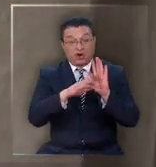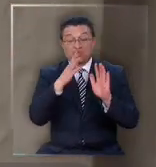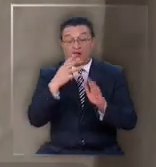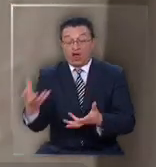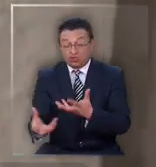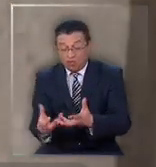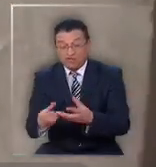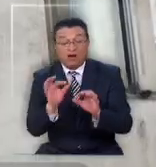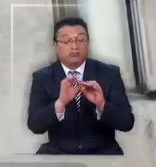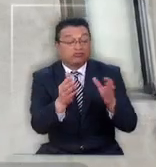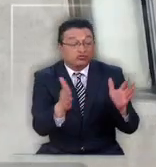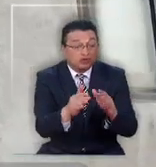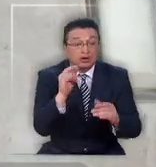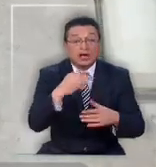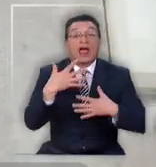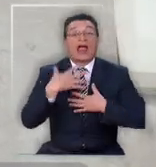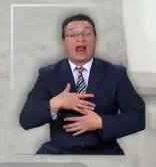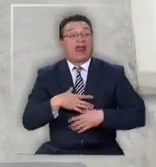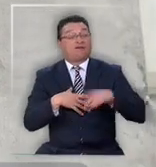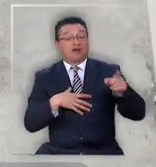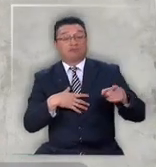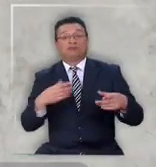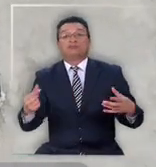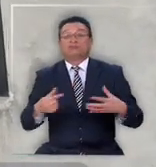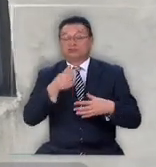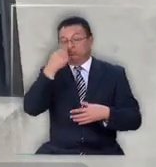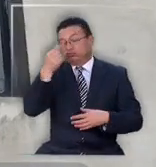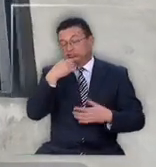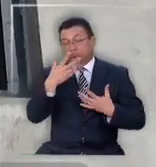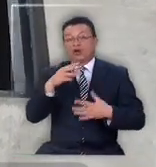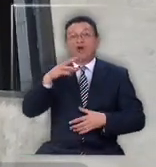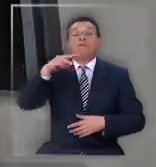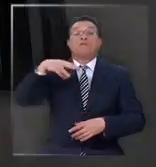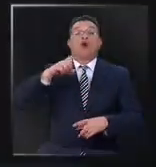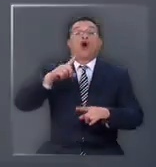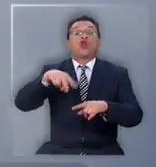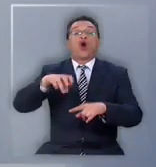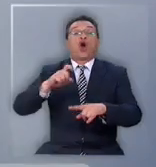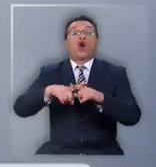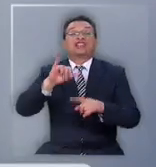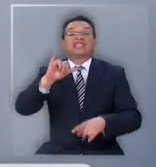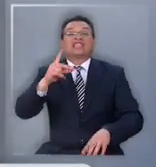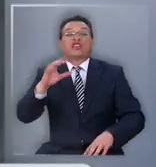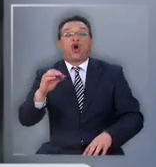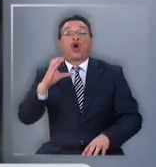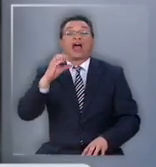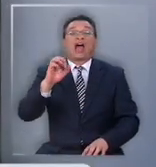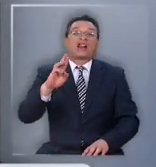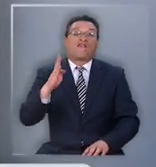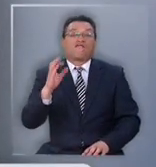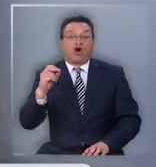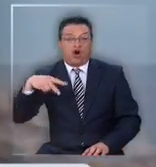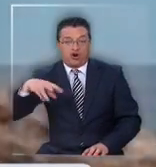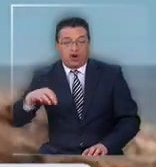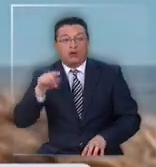una cocinilla y sobre todo un calefón que les produjo una intoxicación por monóxido de carbono, que hizo que la